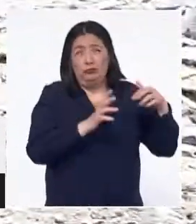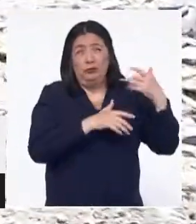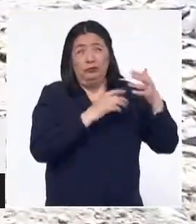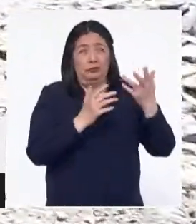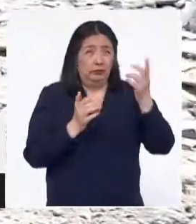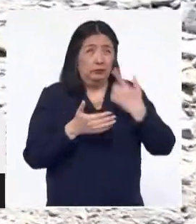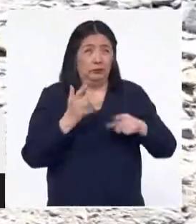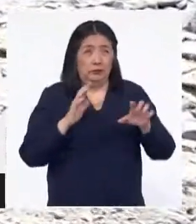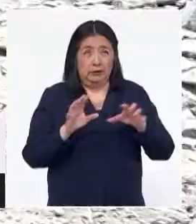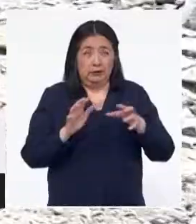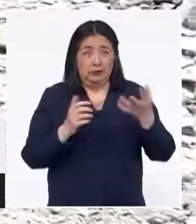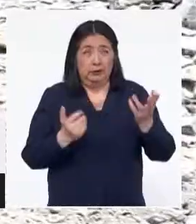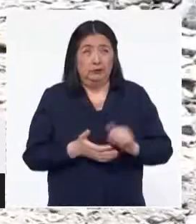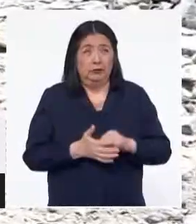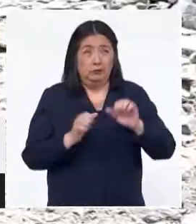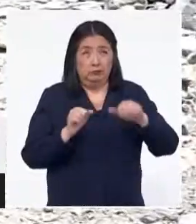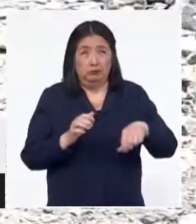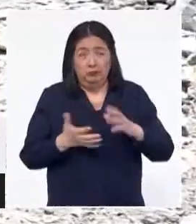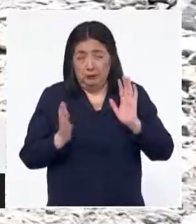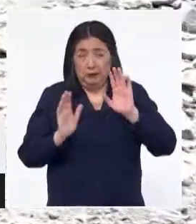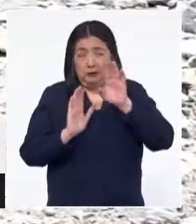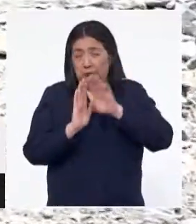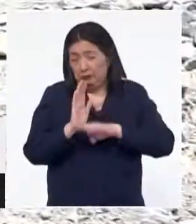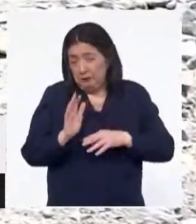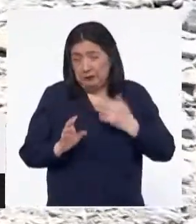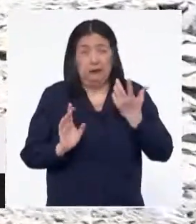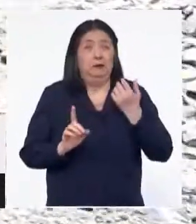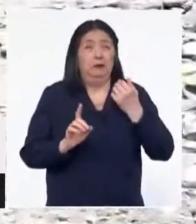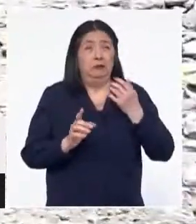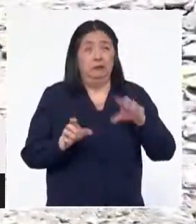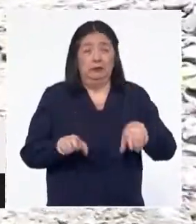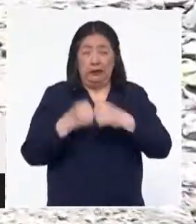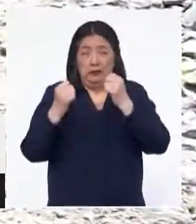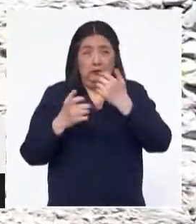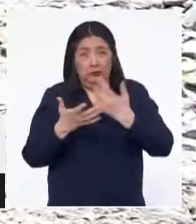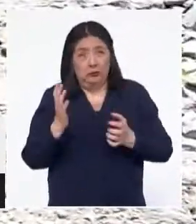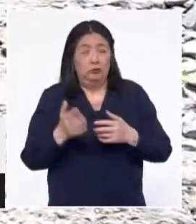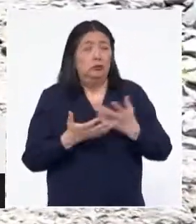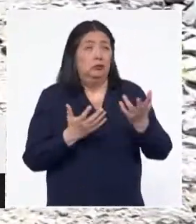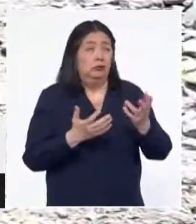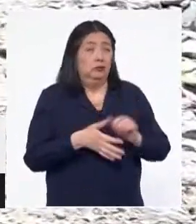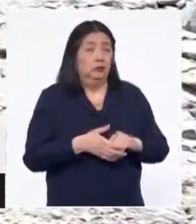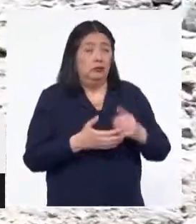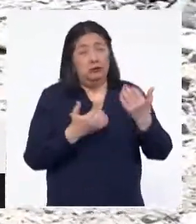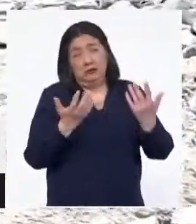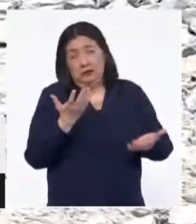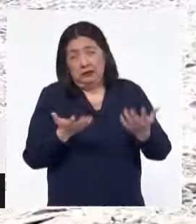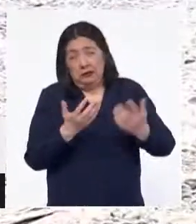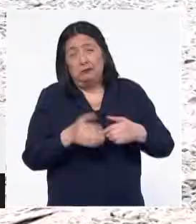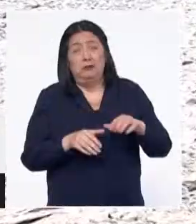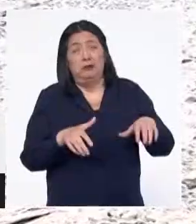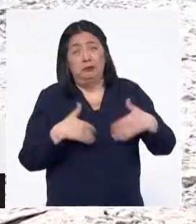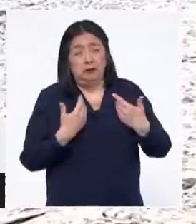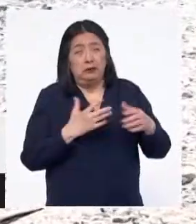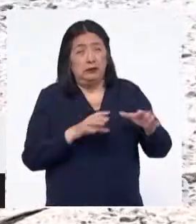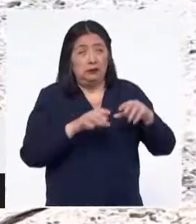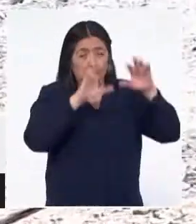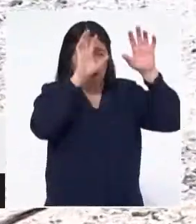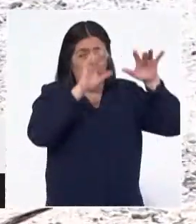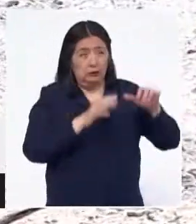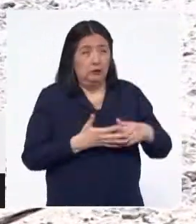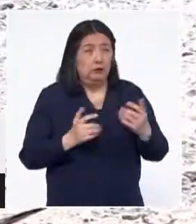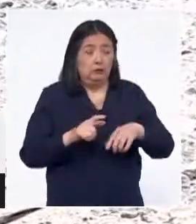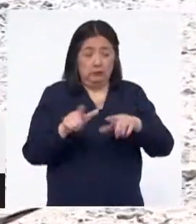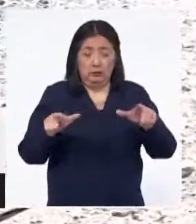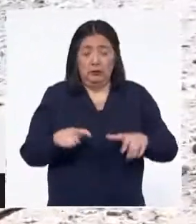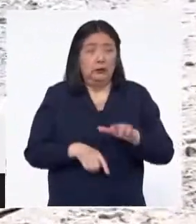se ha realizado para mitigar los impactos o posibles consecuencias también de propias precipitaciones que puedan registrarse en la región de Arequipa hasta la provincia de